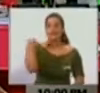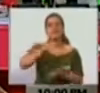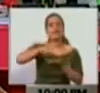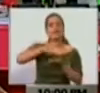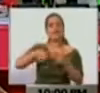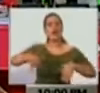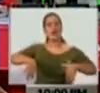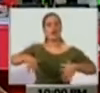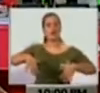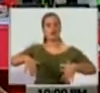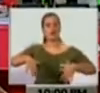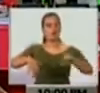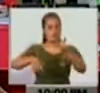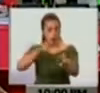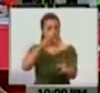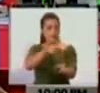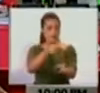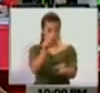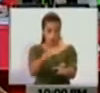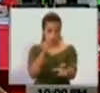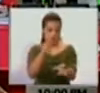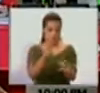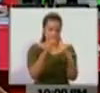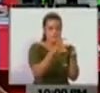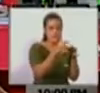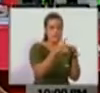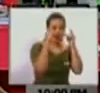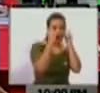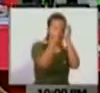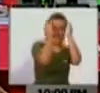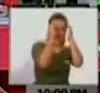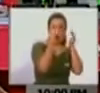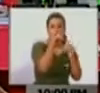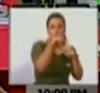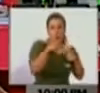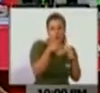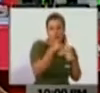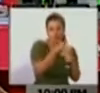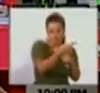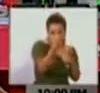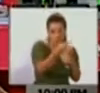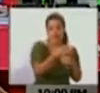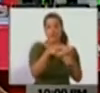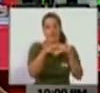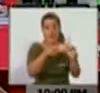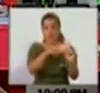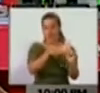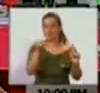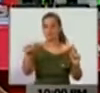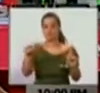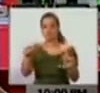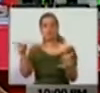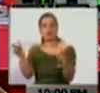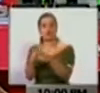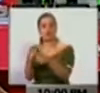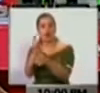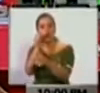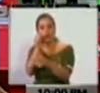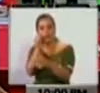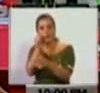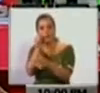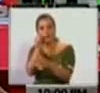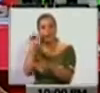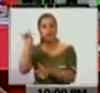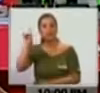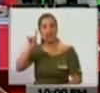de Ramos Alú, de toda la vida, de Nido de Paloma, resulta que se reunió con Dager y Jatar en